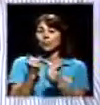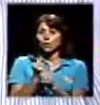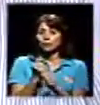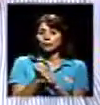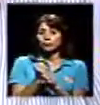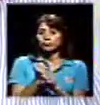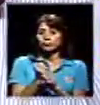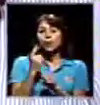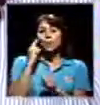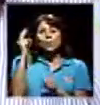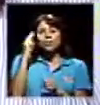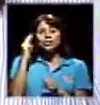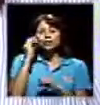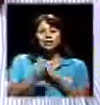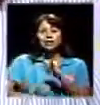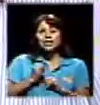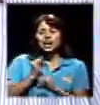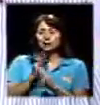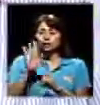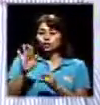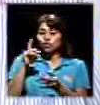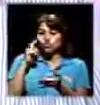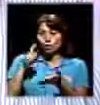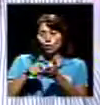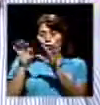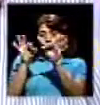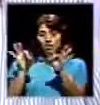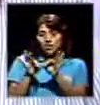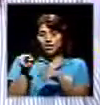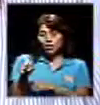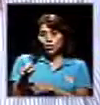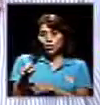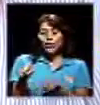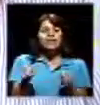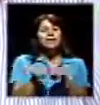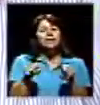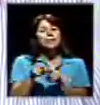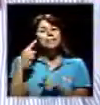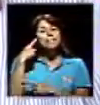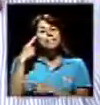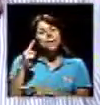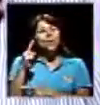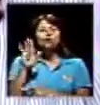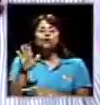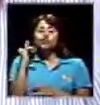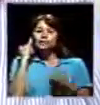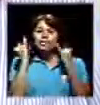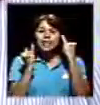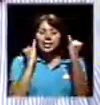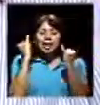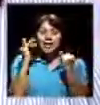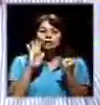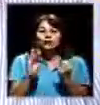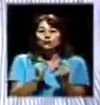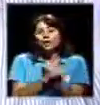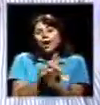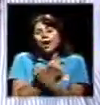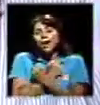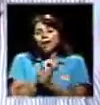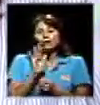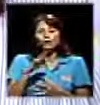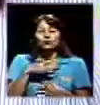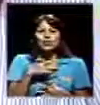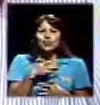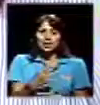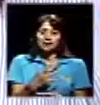razones internacionales y su reconocimiento, como por las ideas, el cariño y el interés tan